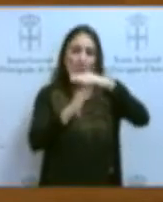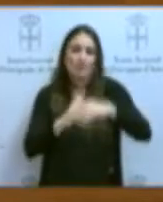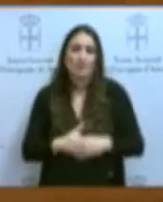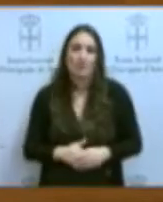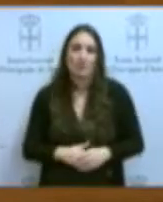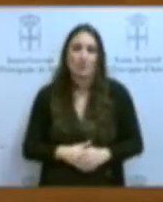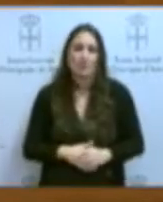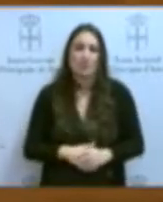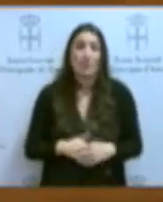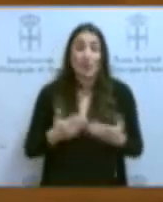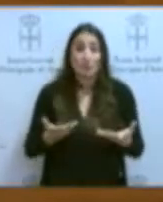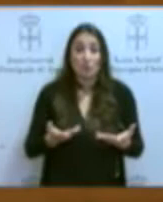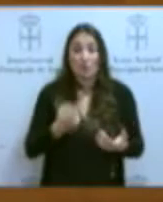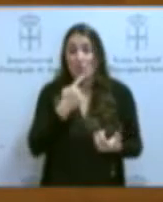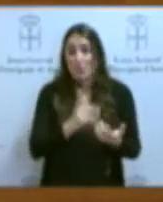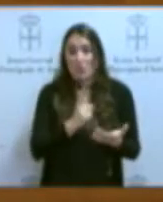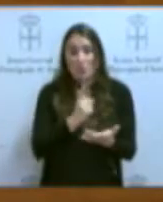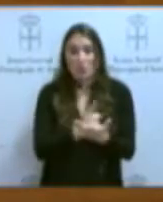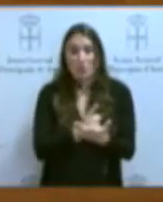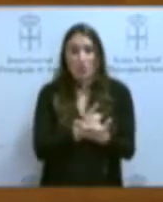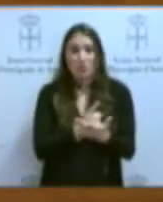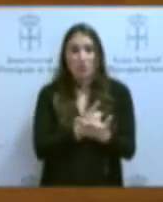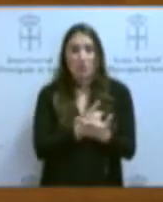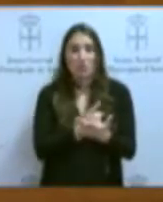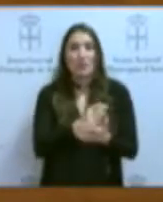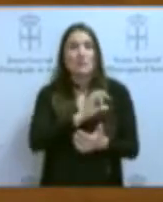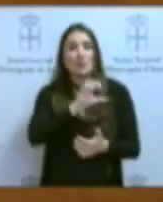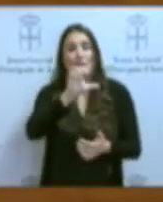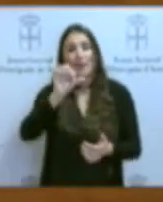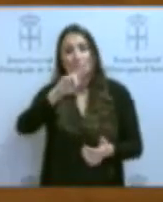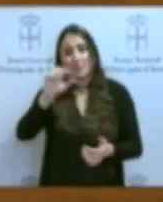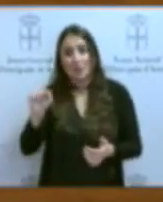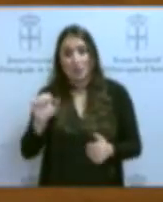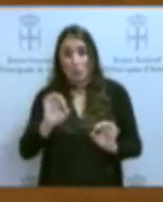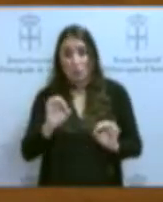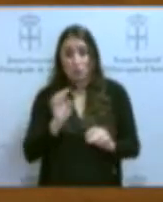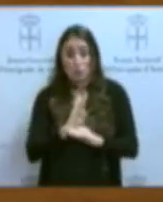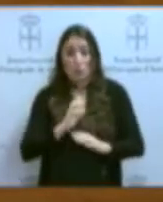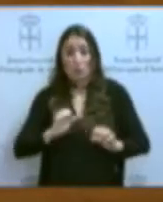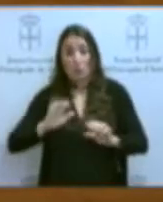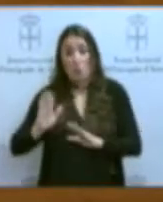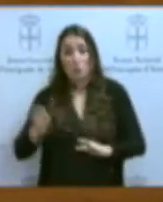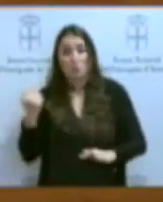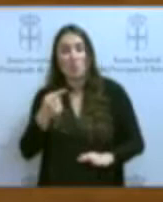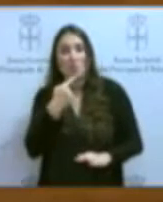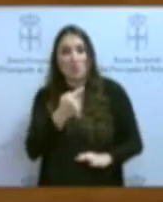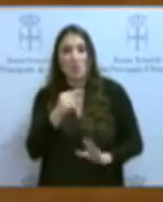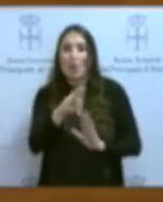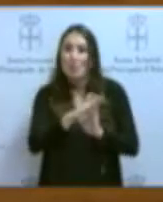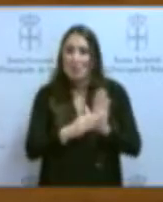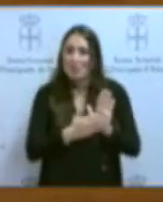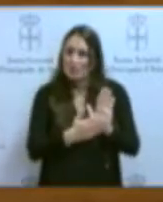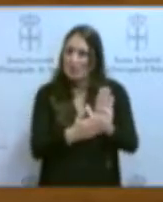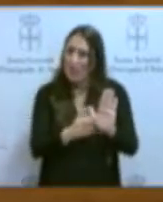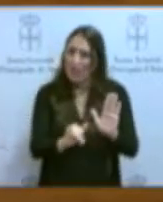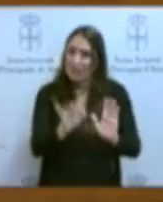Por todo ello, insistir en lo que decía el señor Lastra en el último pleno que tuvimos, en que las medidas están sobre la mesa.